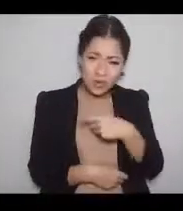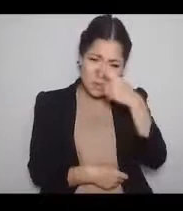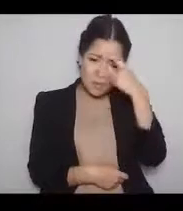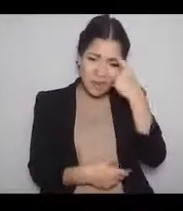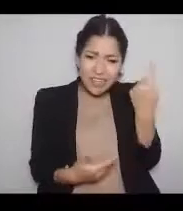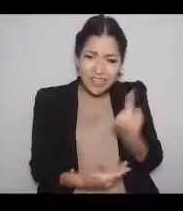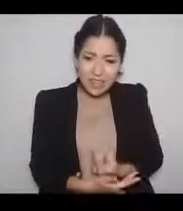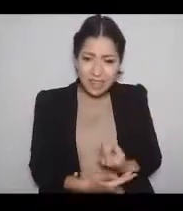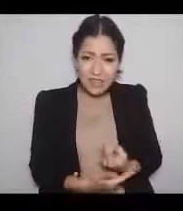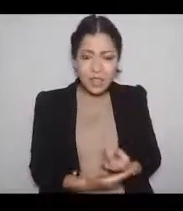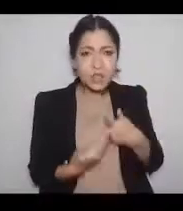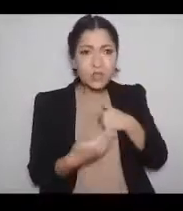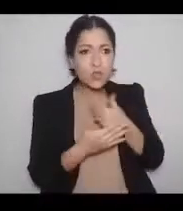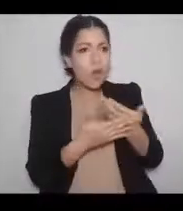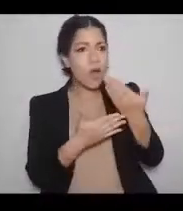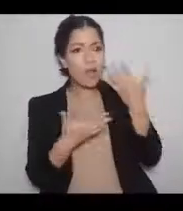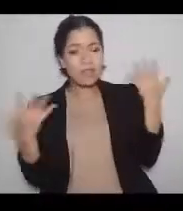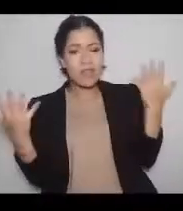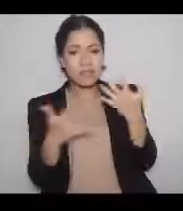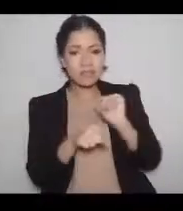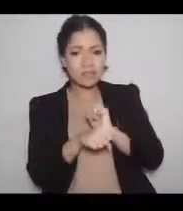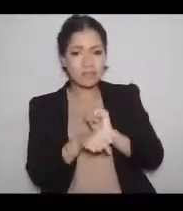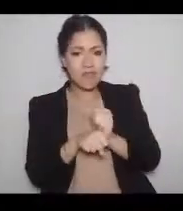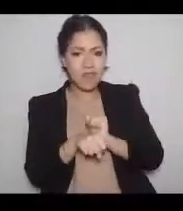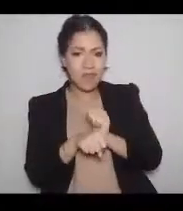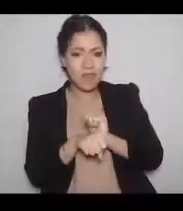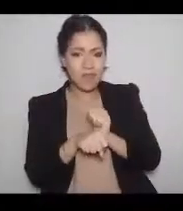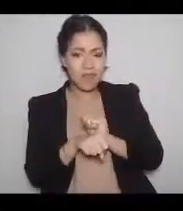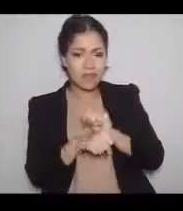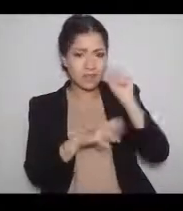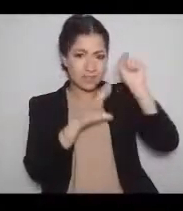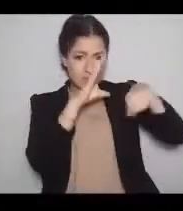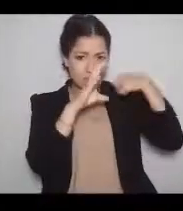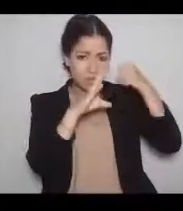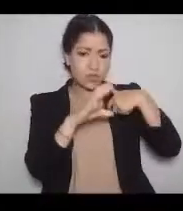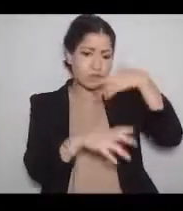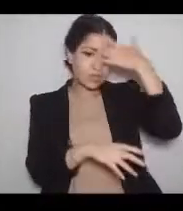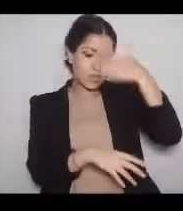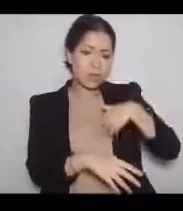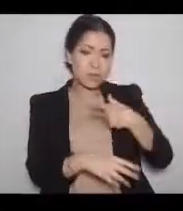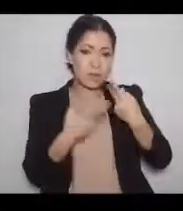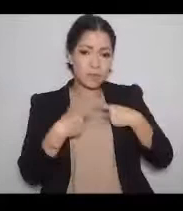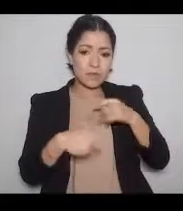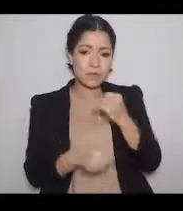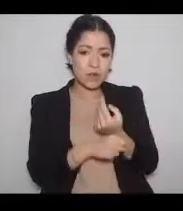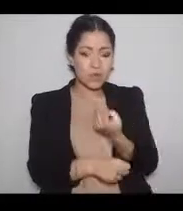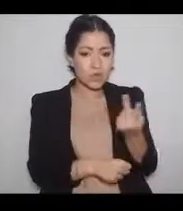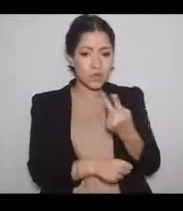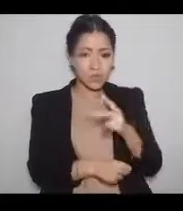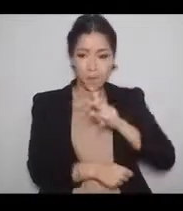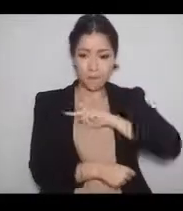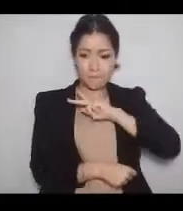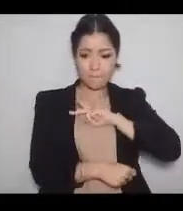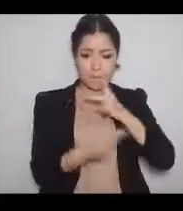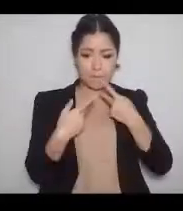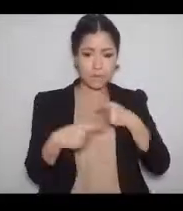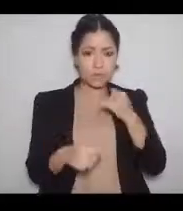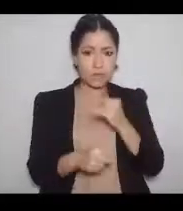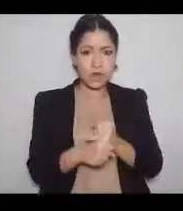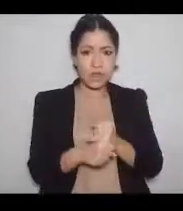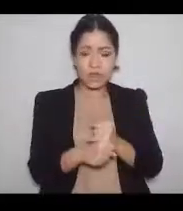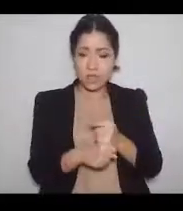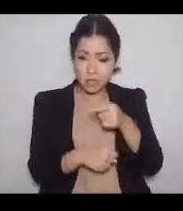esto! ¡Me sé los dos personajes! El tuyo y el mío. Y tú no te sabes ni la mitad del tuyo. Me gusta tu